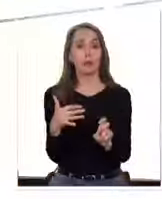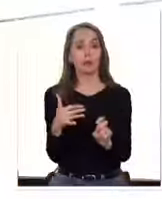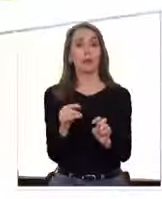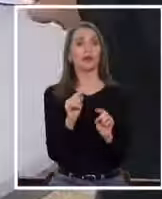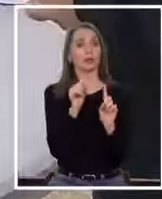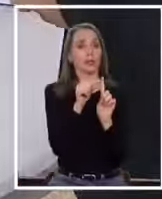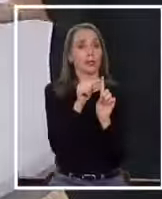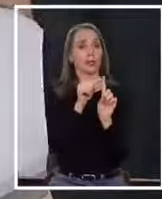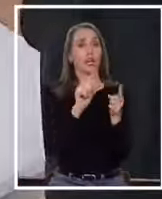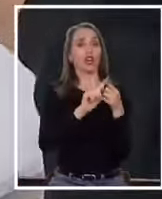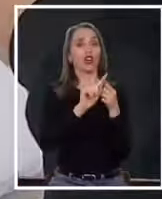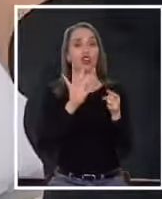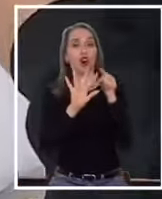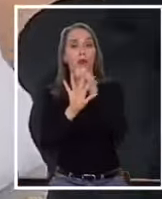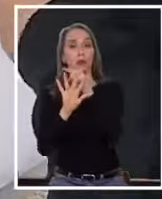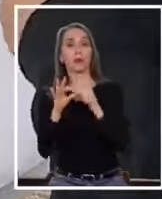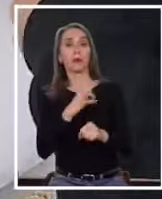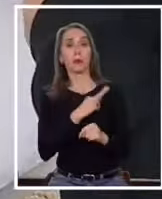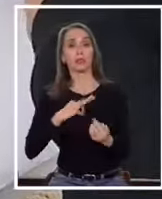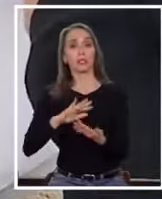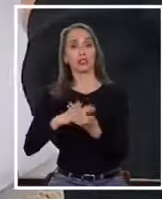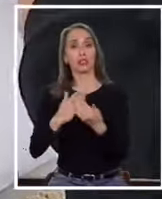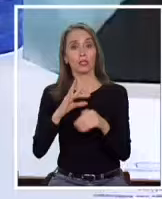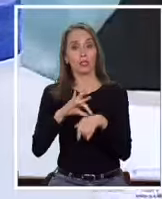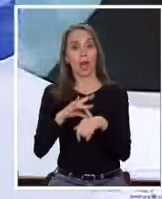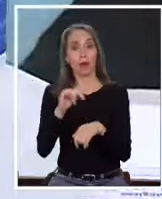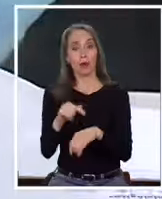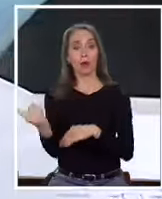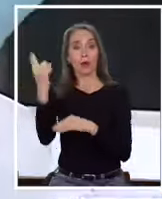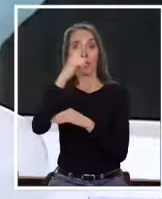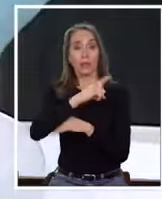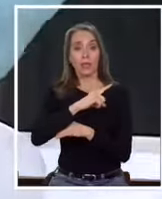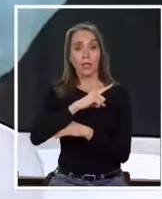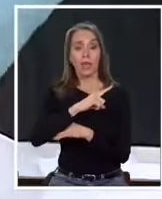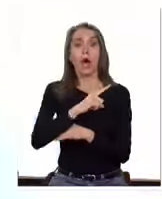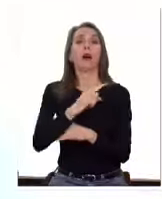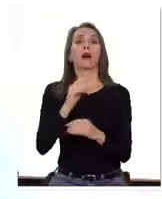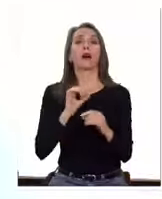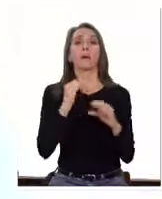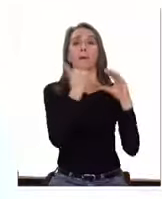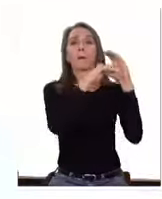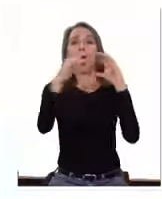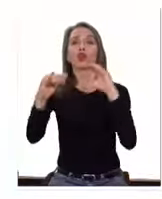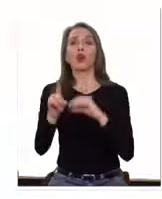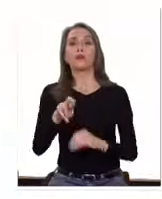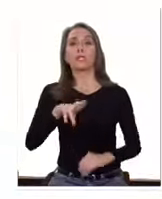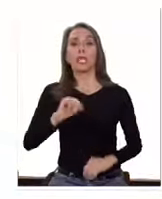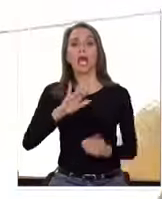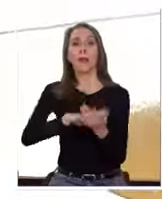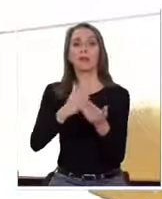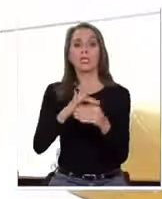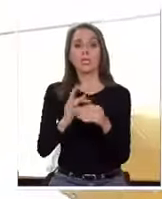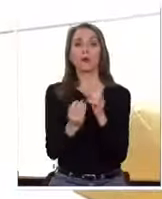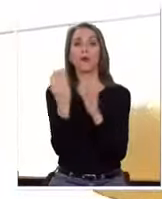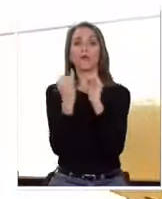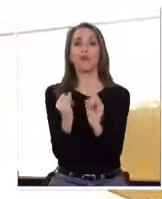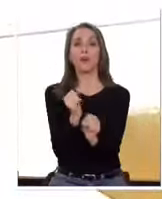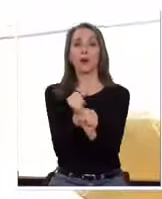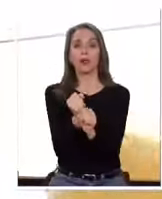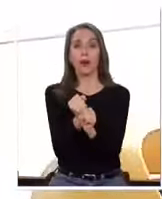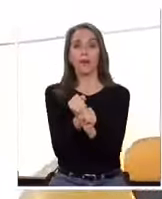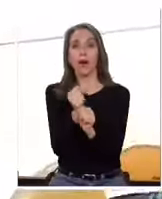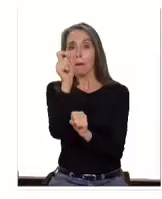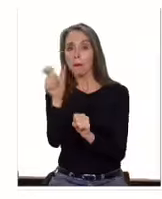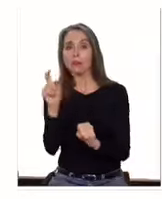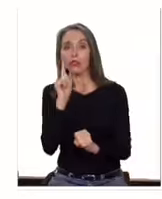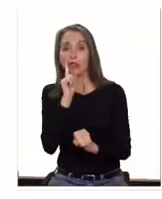contactos estrechos. El Ministerio de Salud distribuyó durante esta jornada a las seremías un documento que plantea nuevas formas de trabajo de